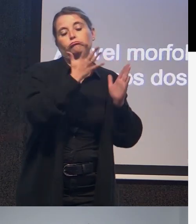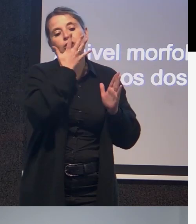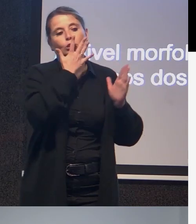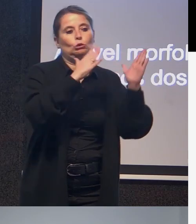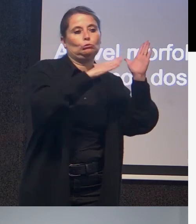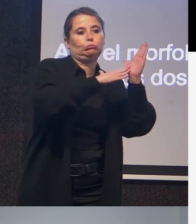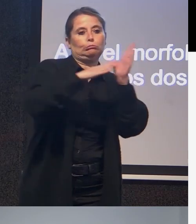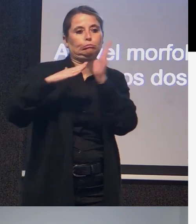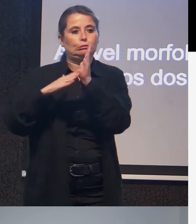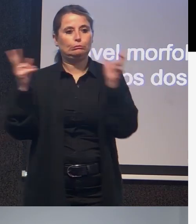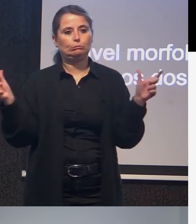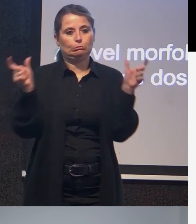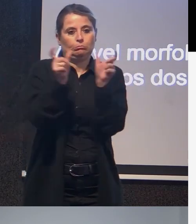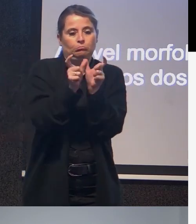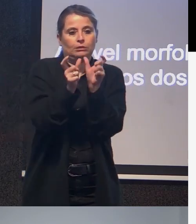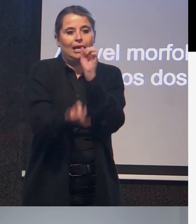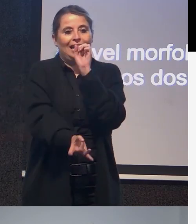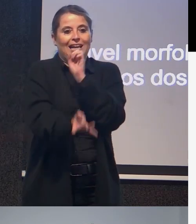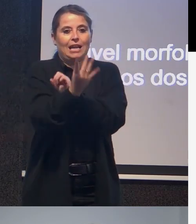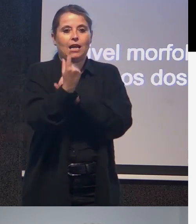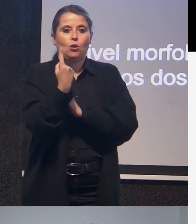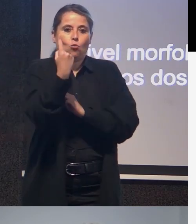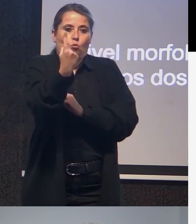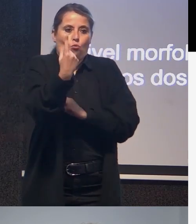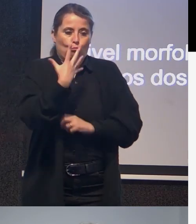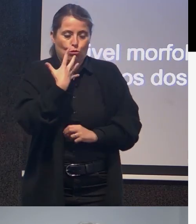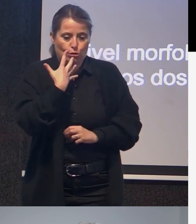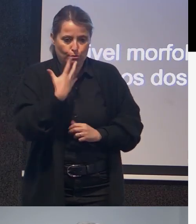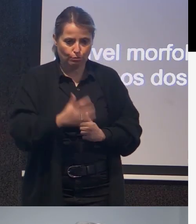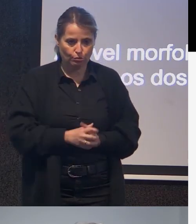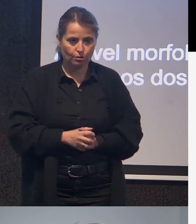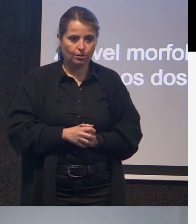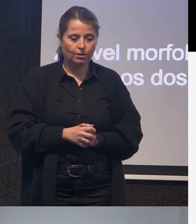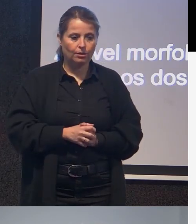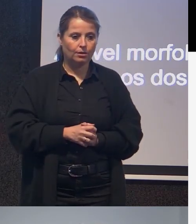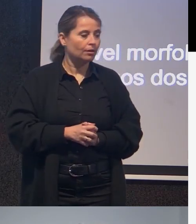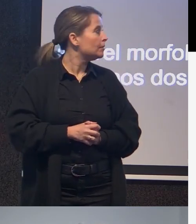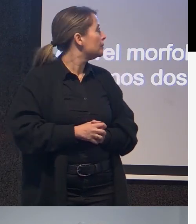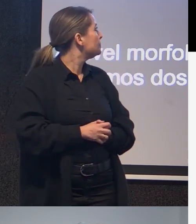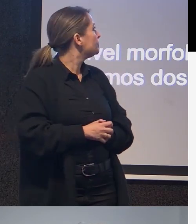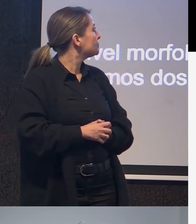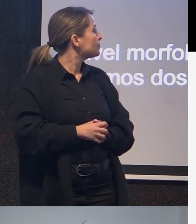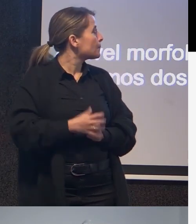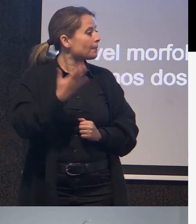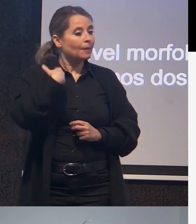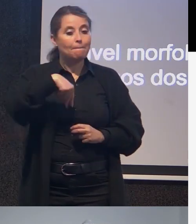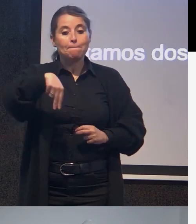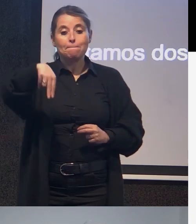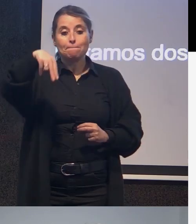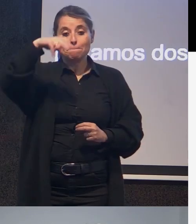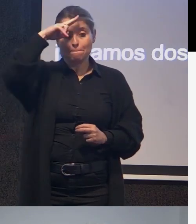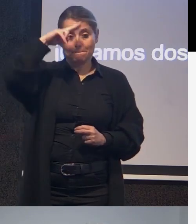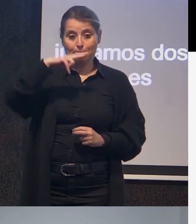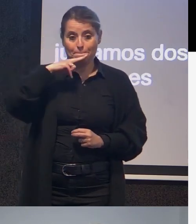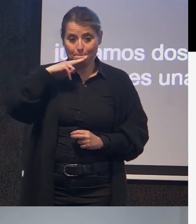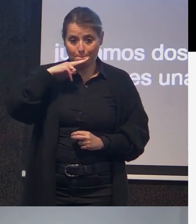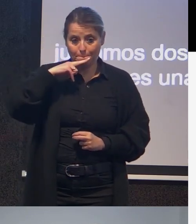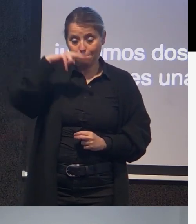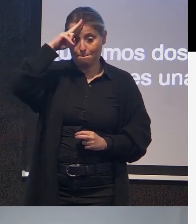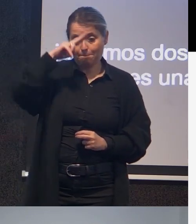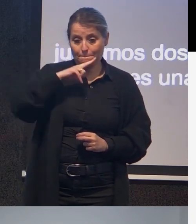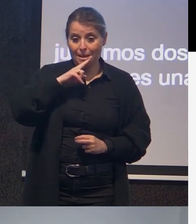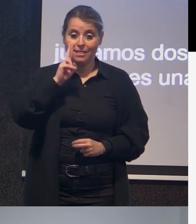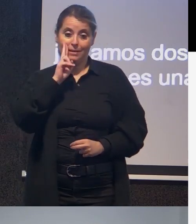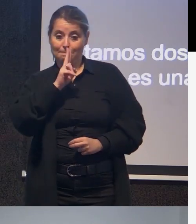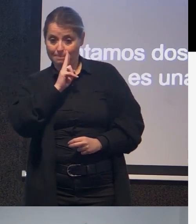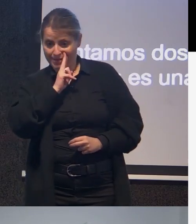signos para crear un nuevo signo. Por ejemplo, padres es una combinación del signo padre